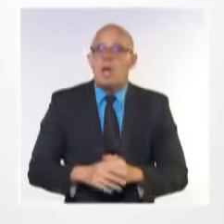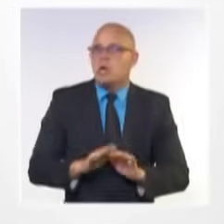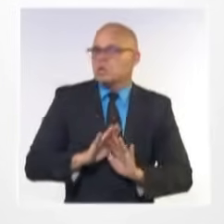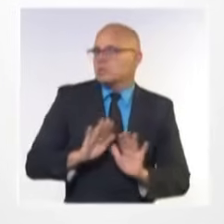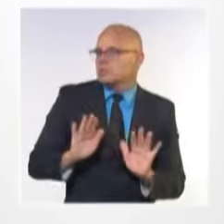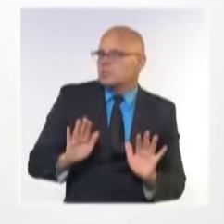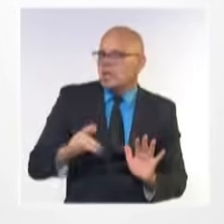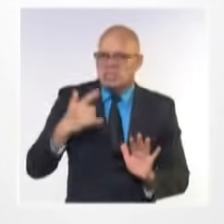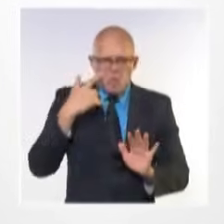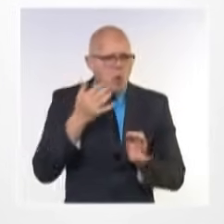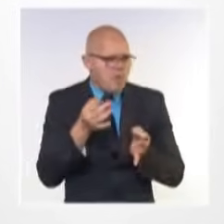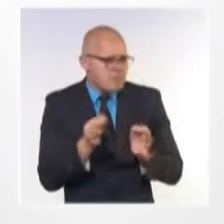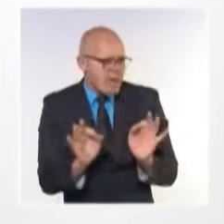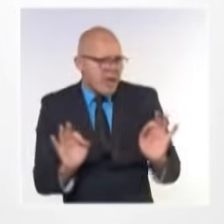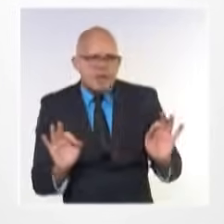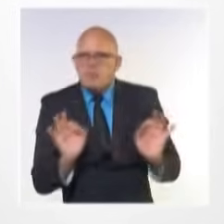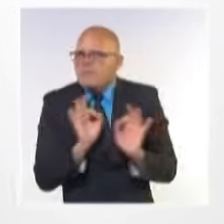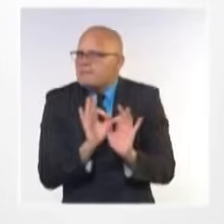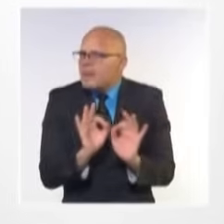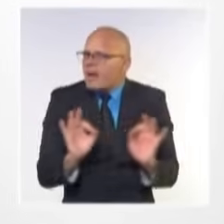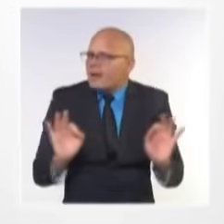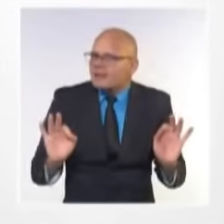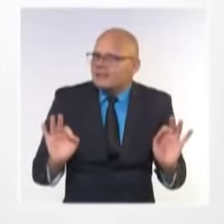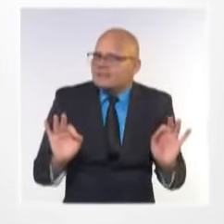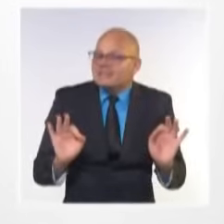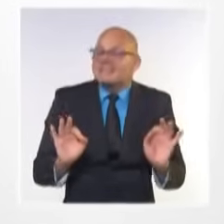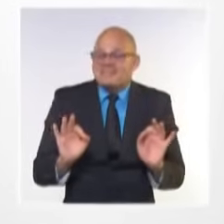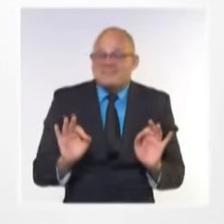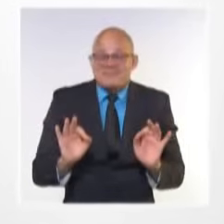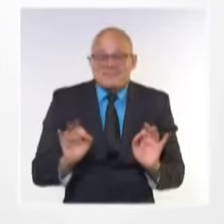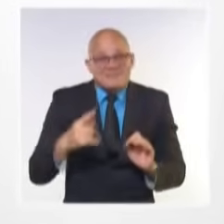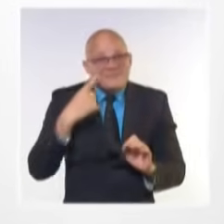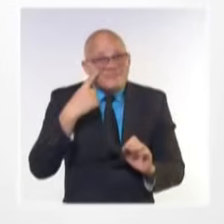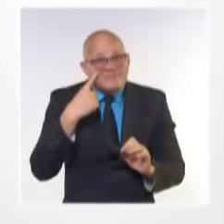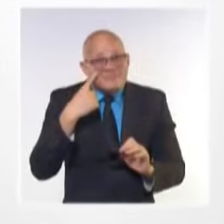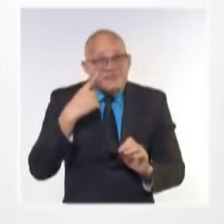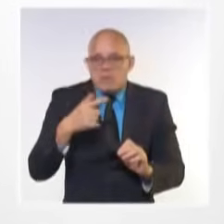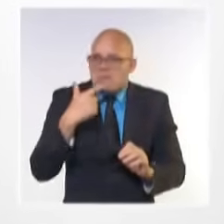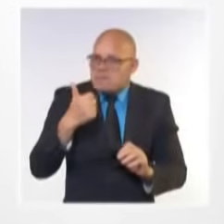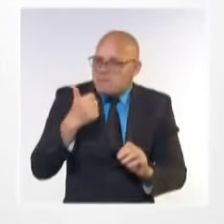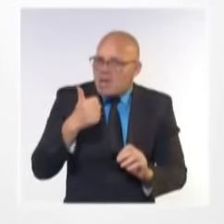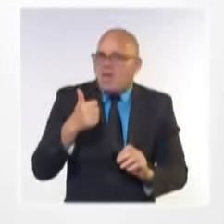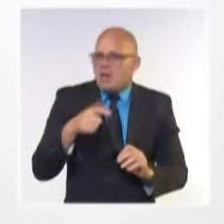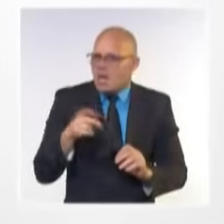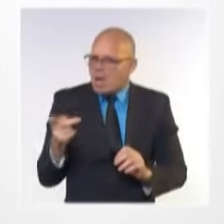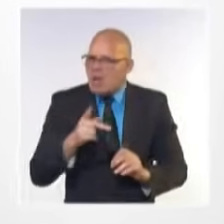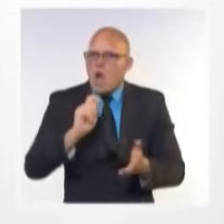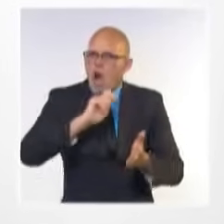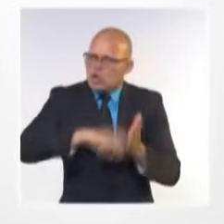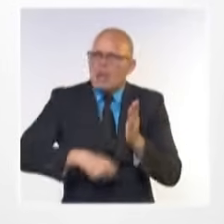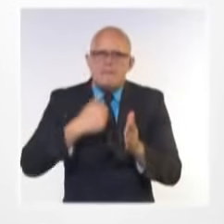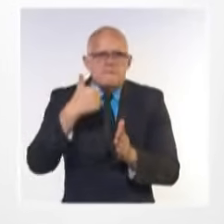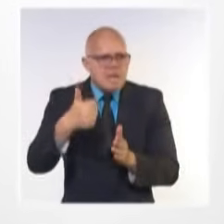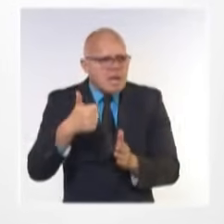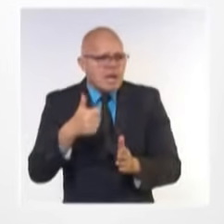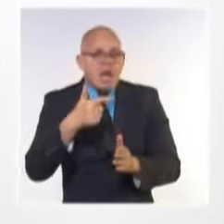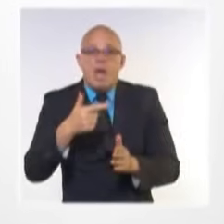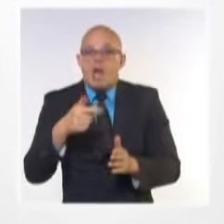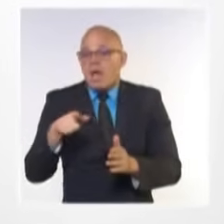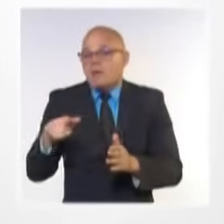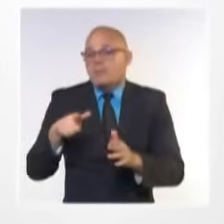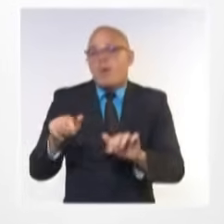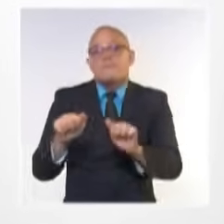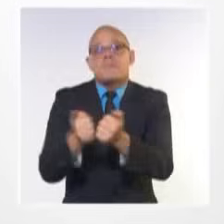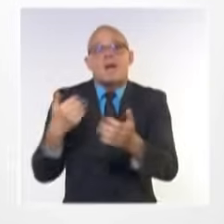todo normal, en un hecho similar. Volvemos a insistir que Correcto. tiene, y son positivas, viceministro, esas relaciones, el ministro lo ha explicado, usted también. El problema no es